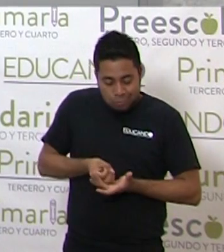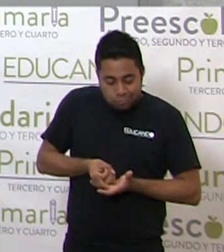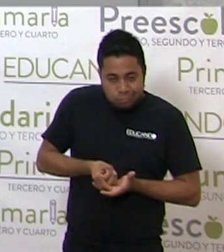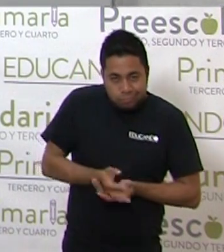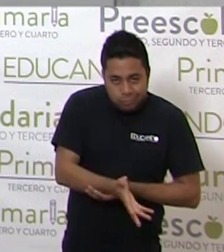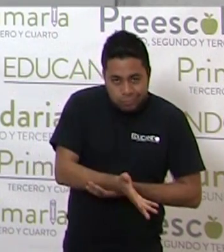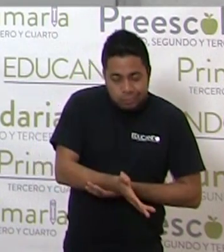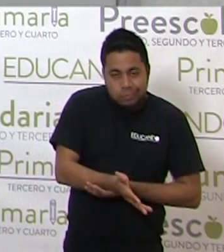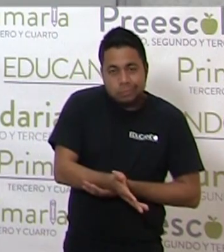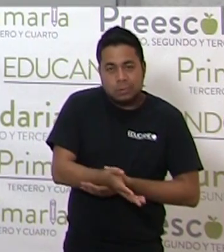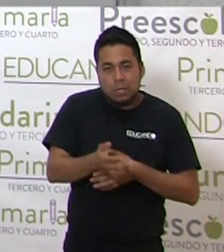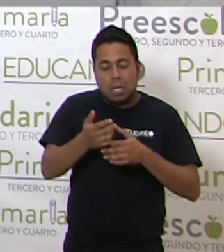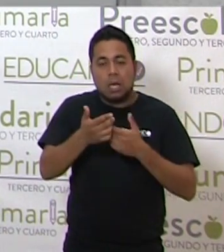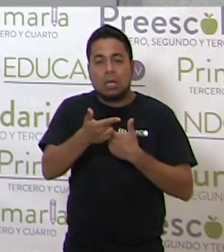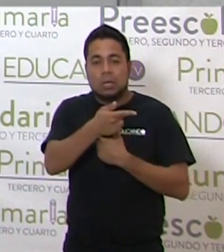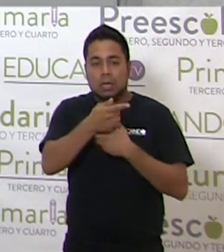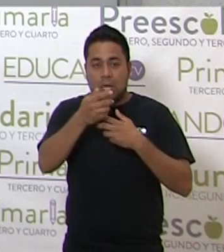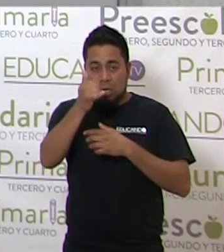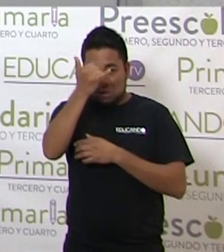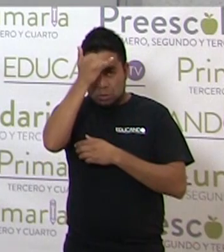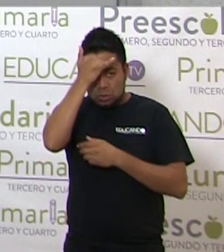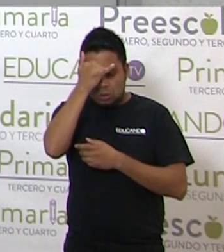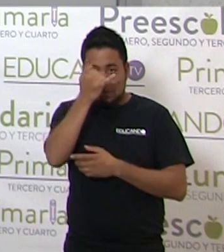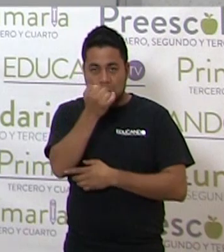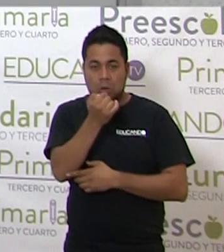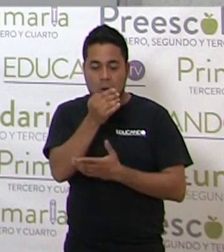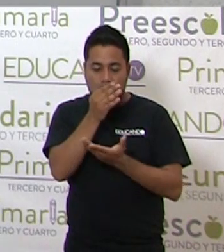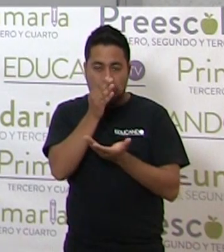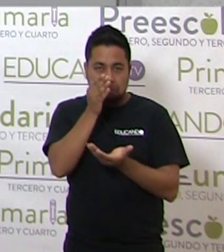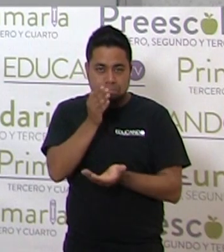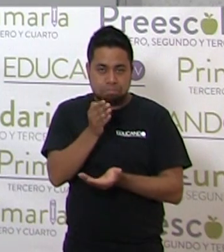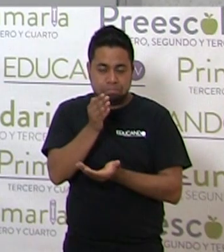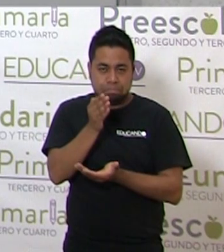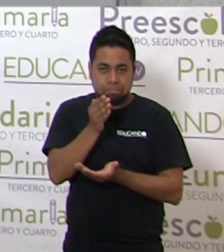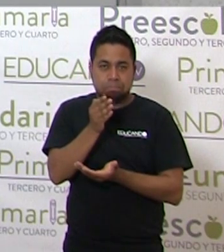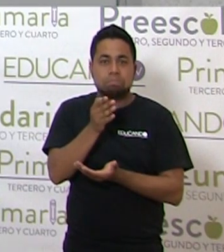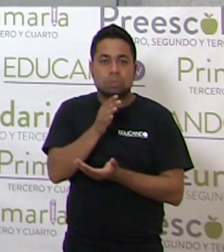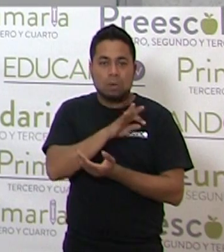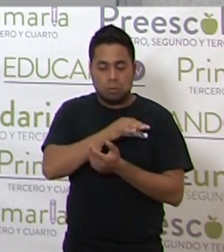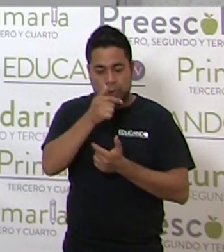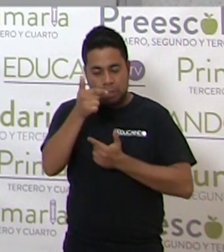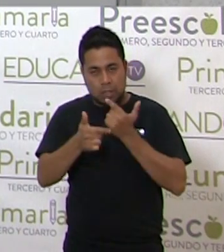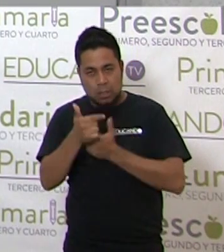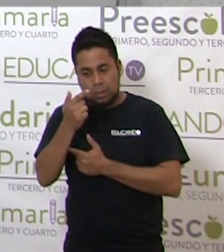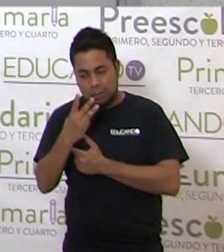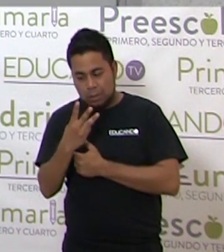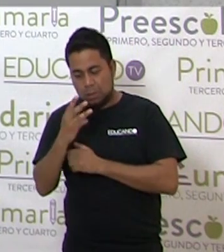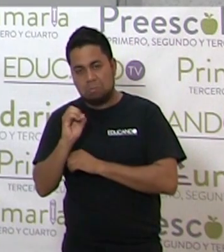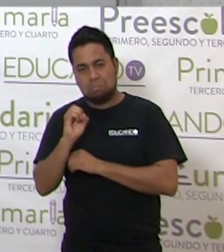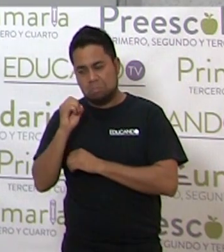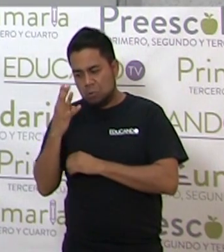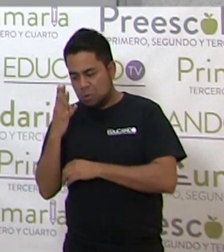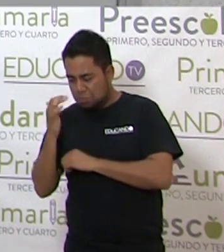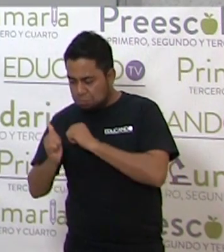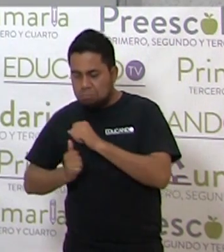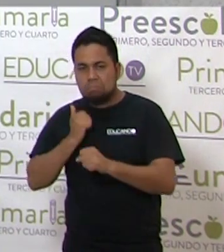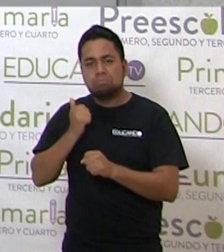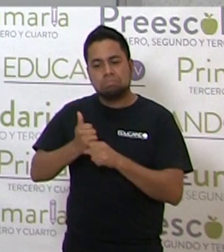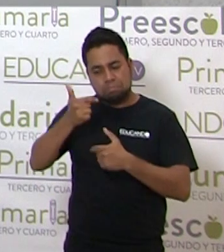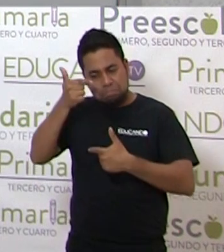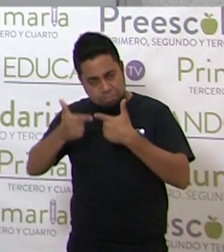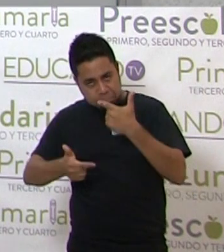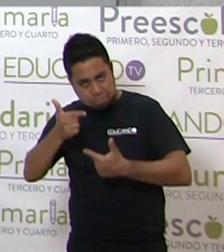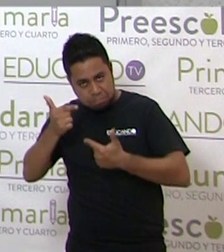es capaz de producir leche durante los próximos 3 o 4 años. Si su